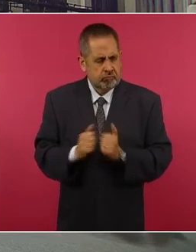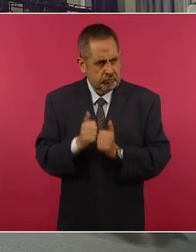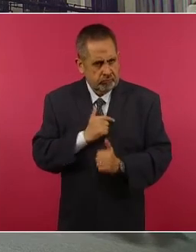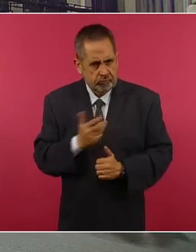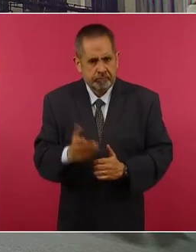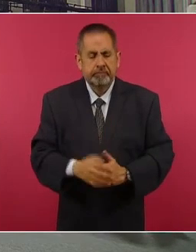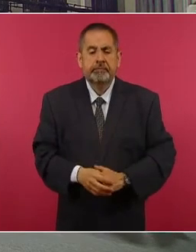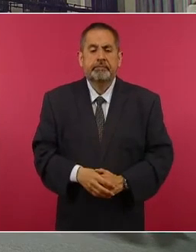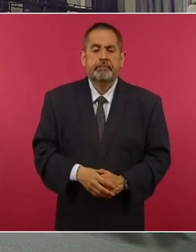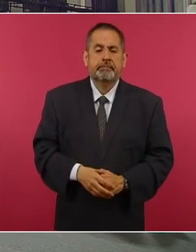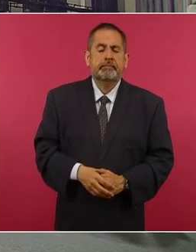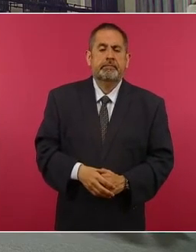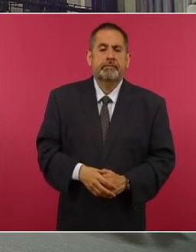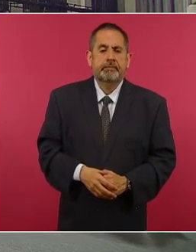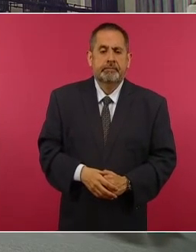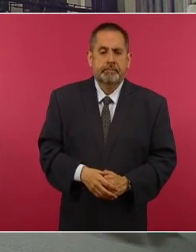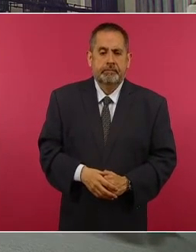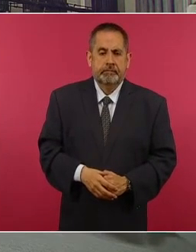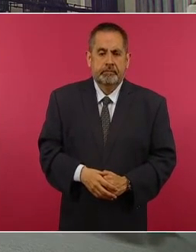Sí.